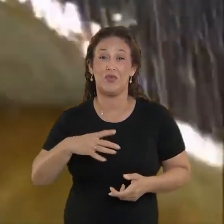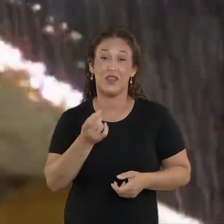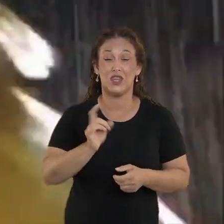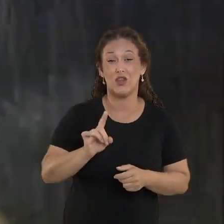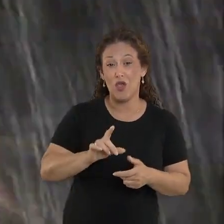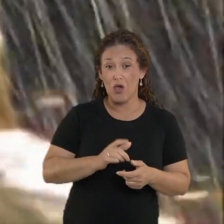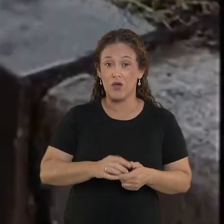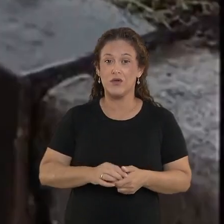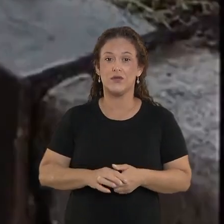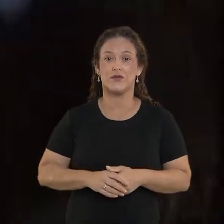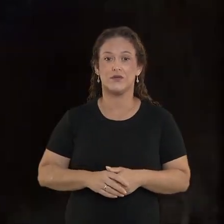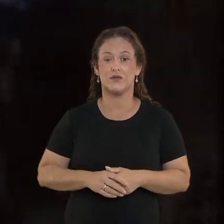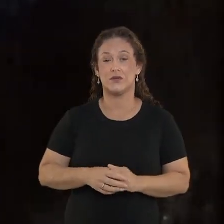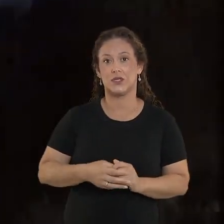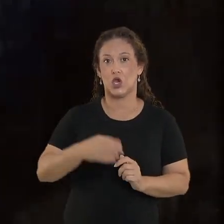¡No, por favor, no!